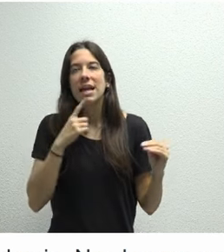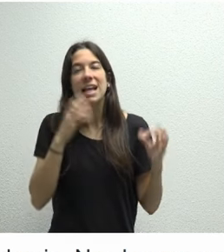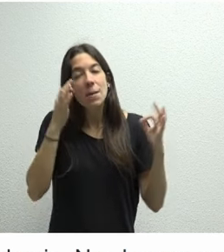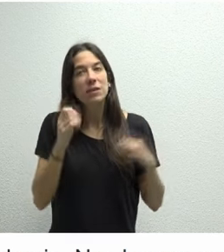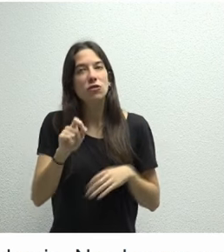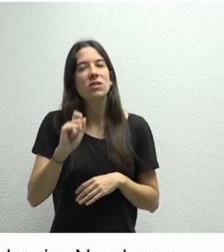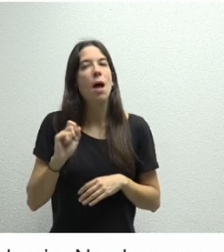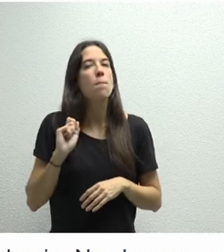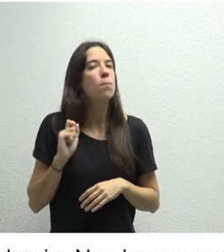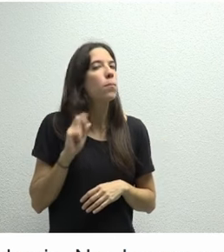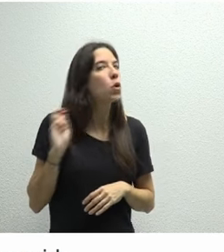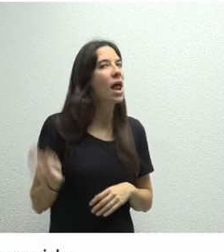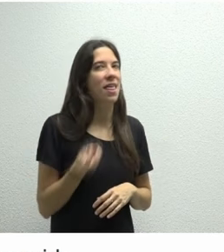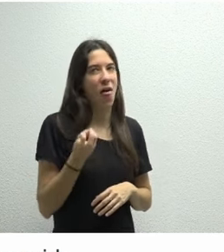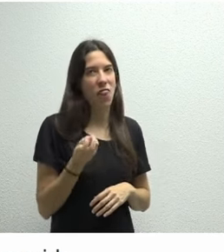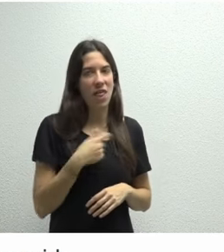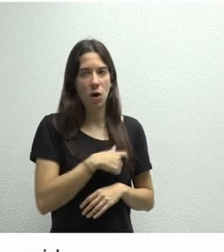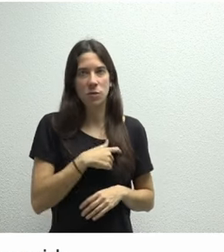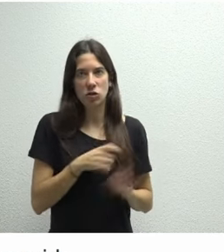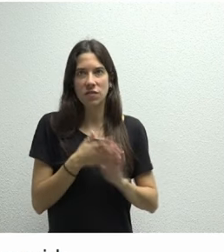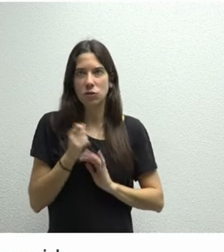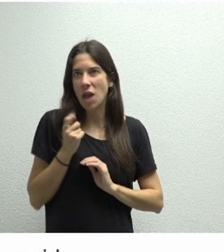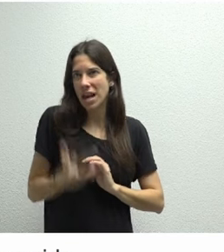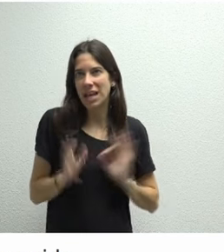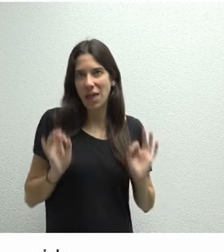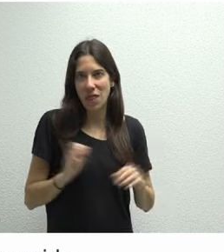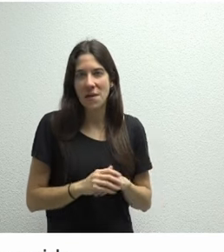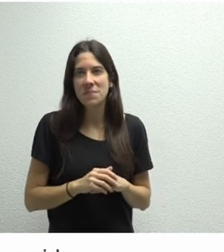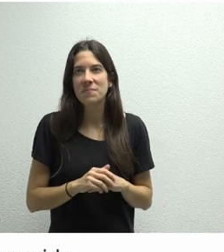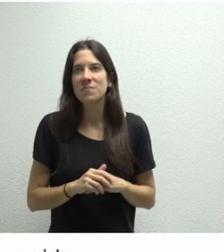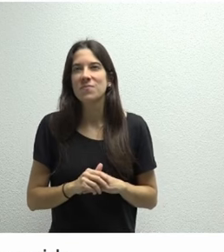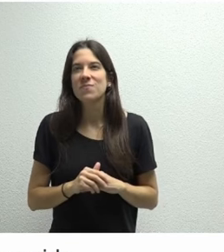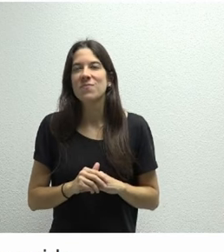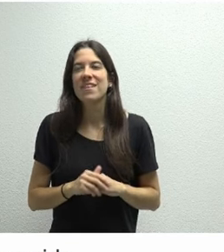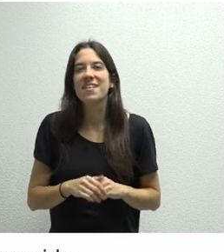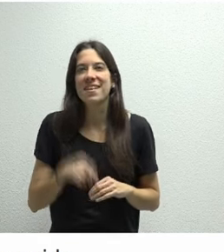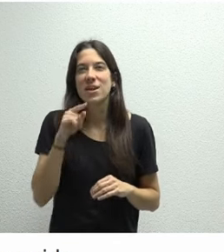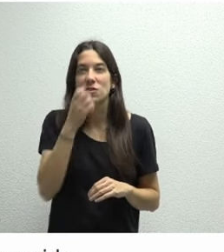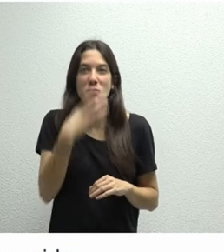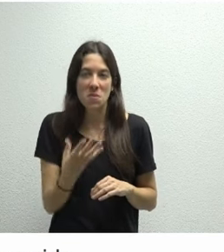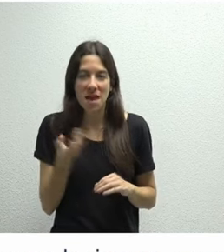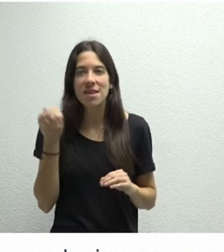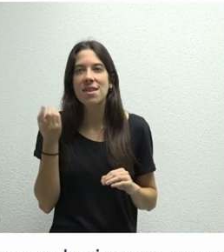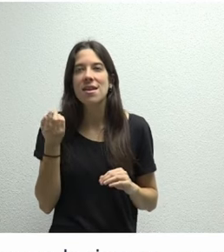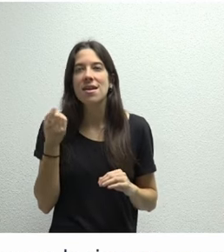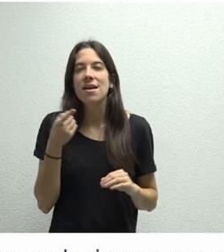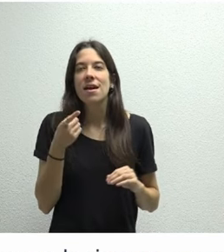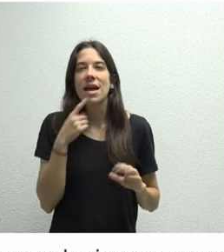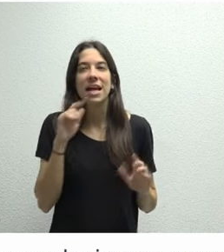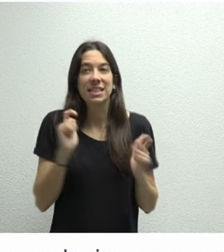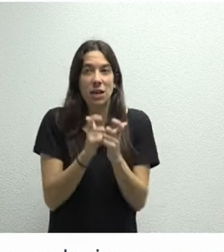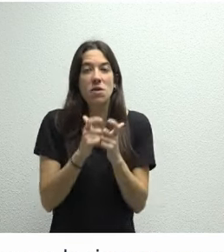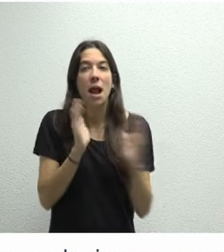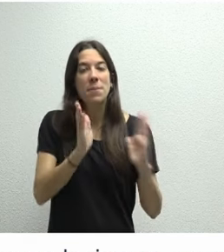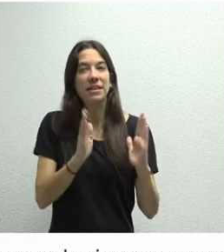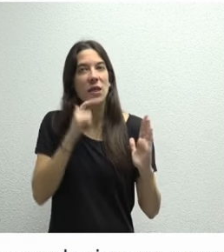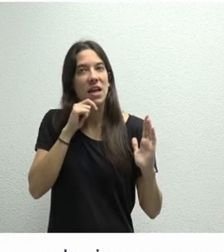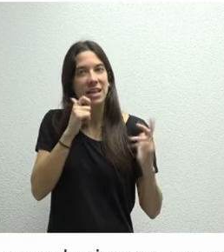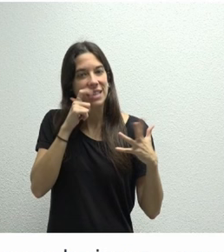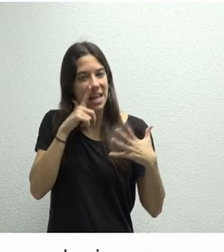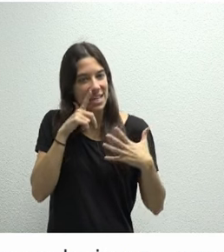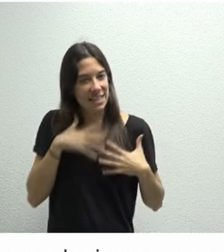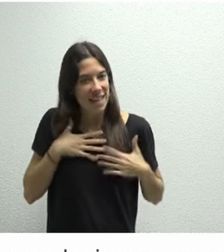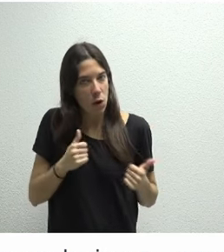comisión es decir estamos muy bien eh que esté que se reúna la parte de Salud Mental pero es que sola es otra vez